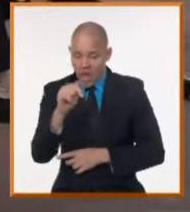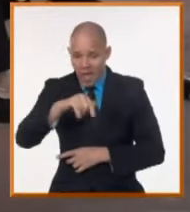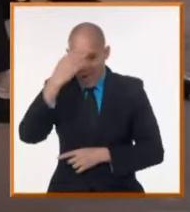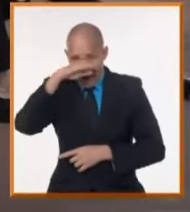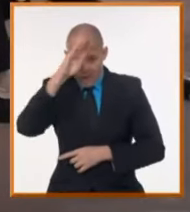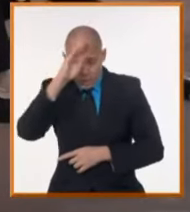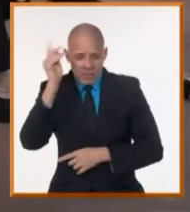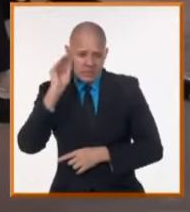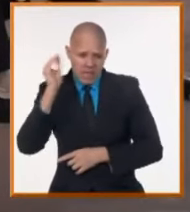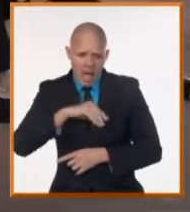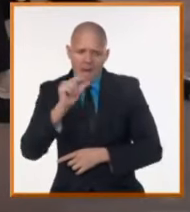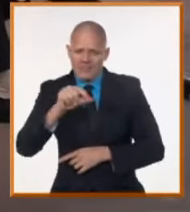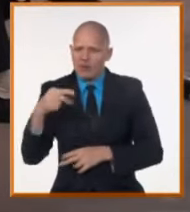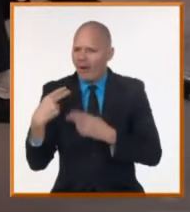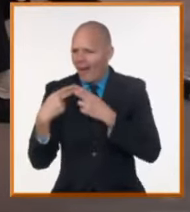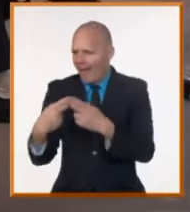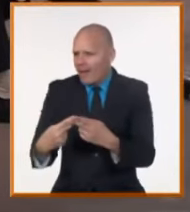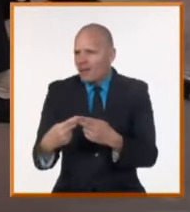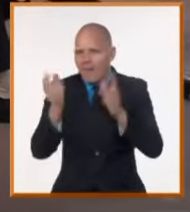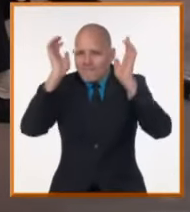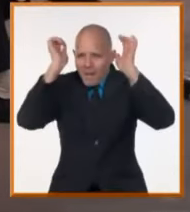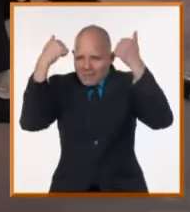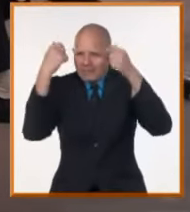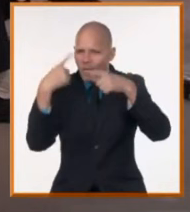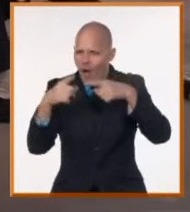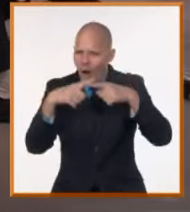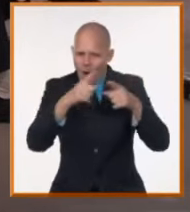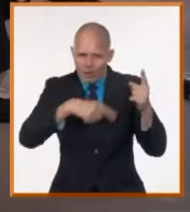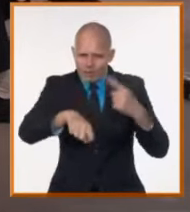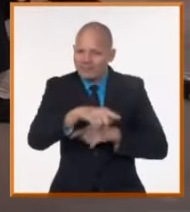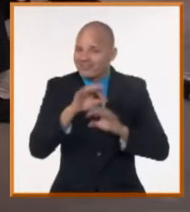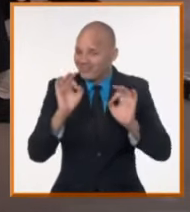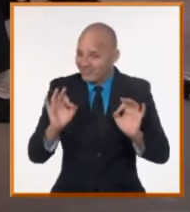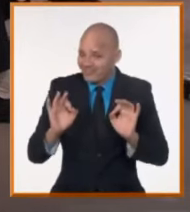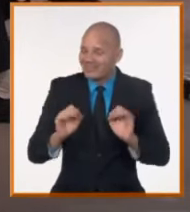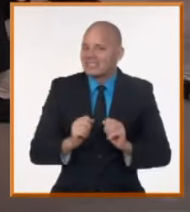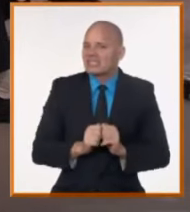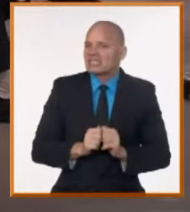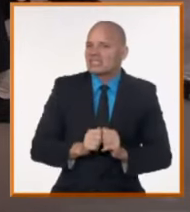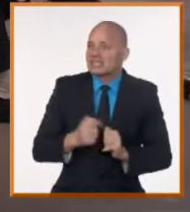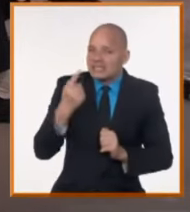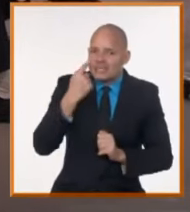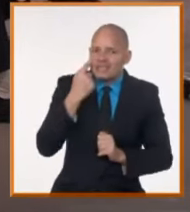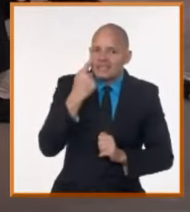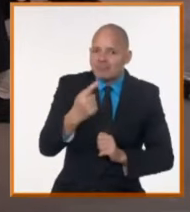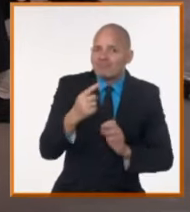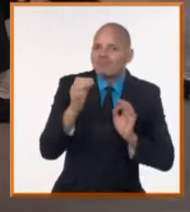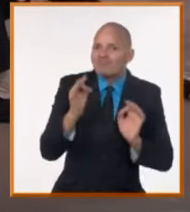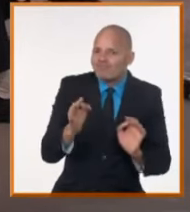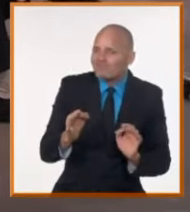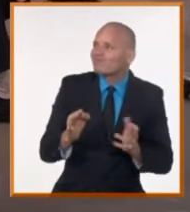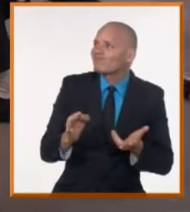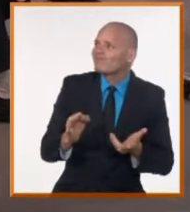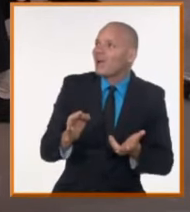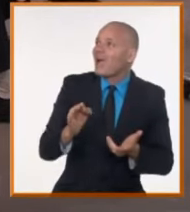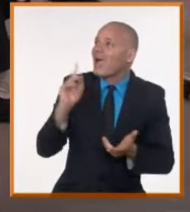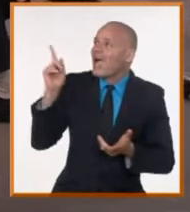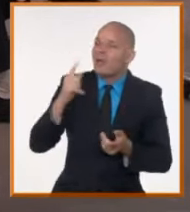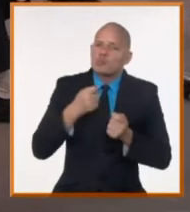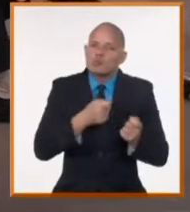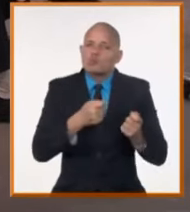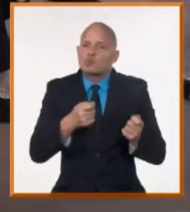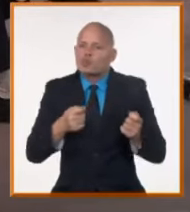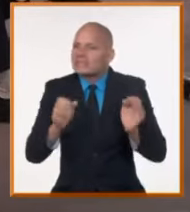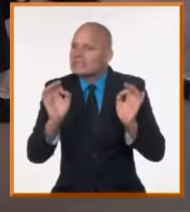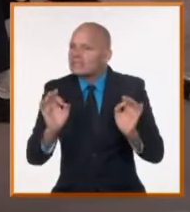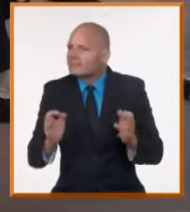cubanos. Efectivamente. Para la independencia. Recuerdo eso porque el otro día pusieron la película El Mayor y se hablaba de ese tema, ¿no? Sí, también. Es que hay una articulación entre,